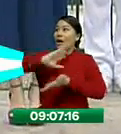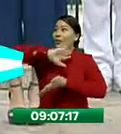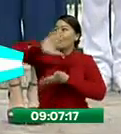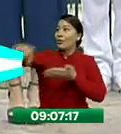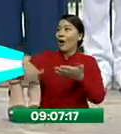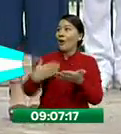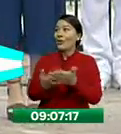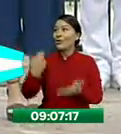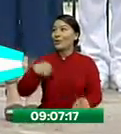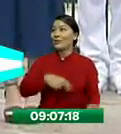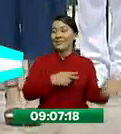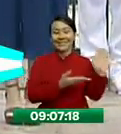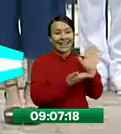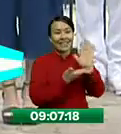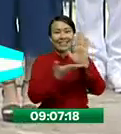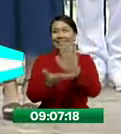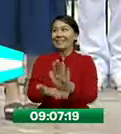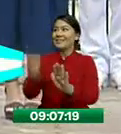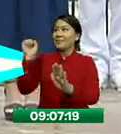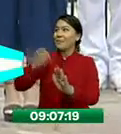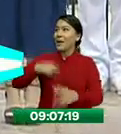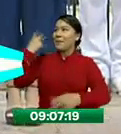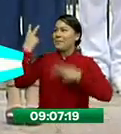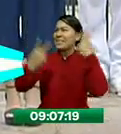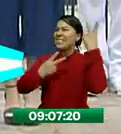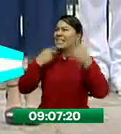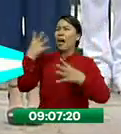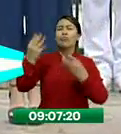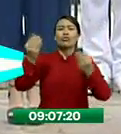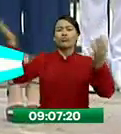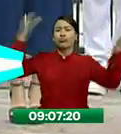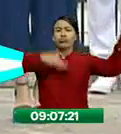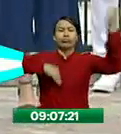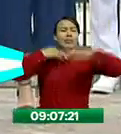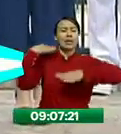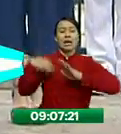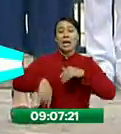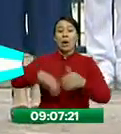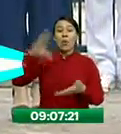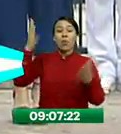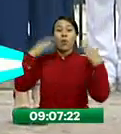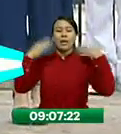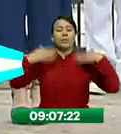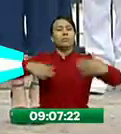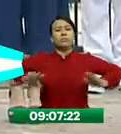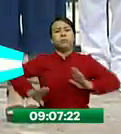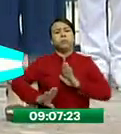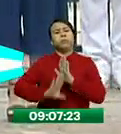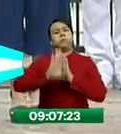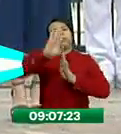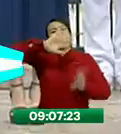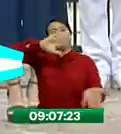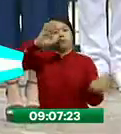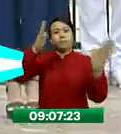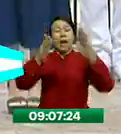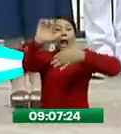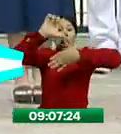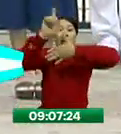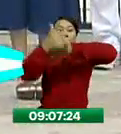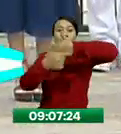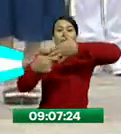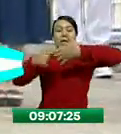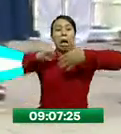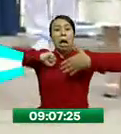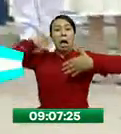un destino turístico, el más visitado del país, el que más ha crecido en Latinoamérica y el mundo